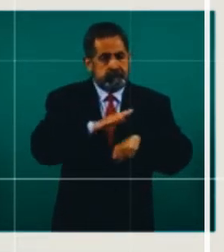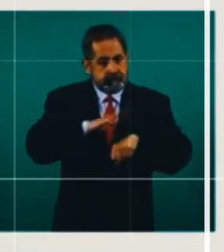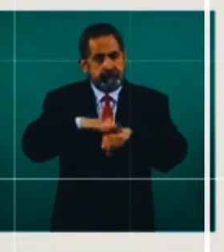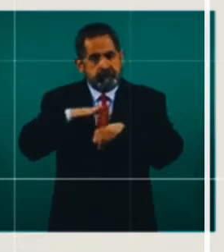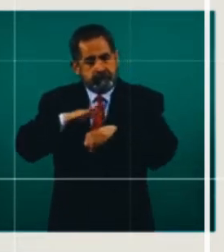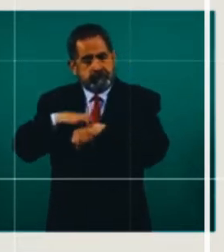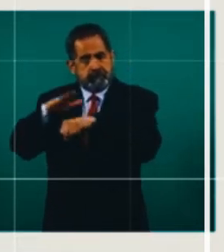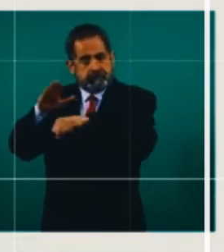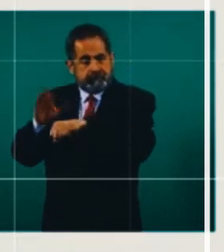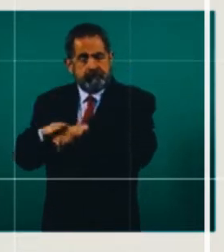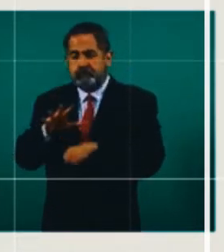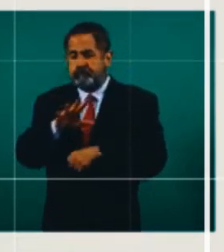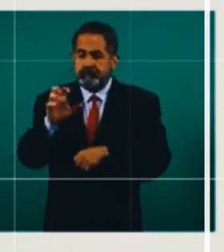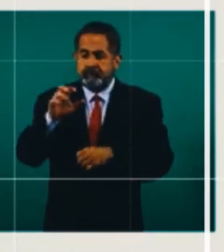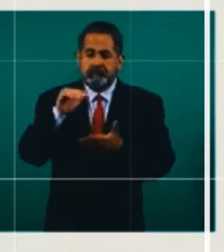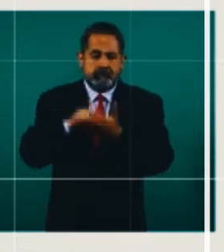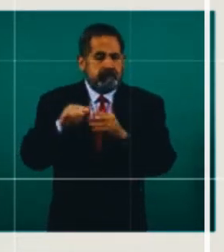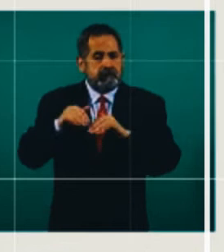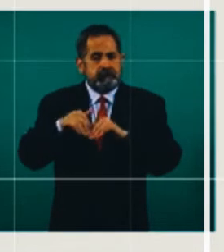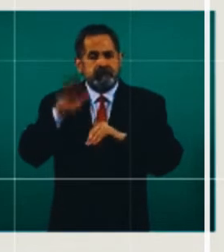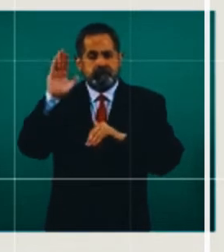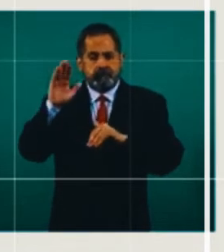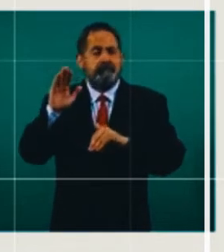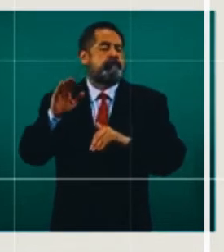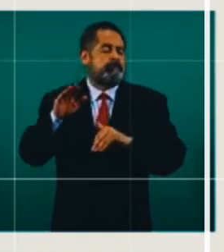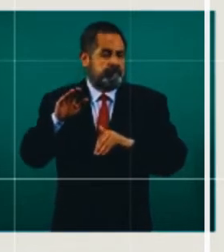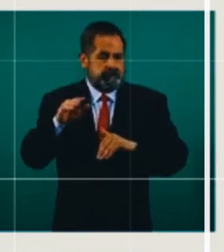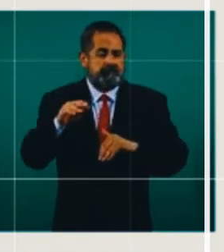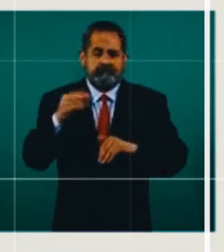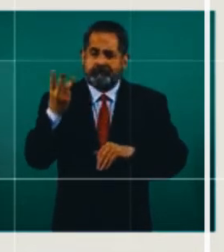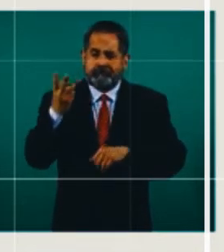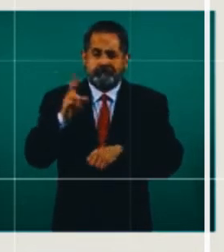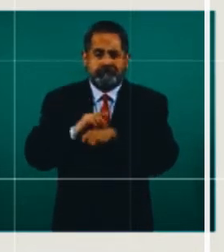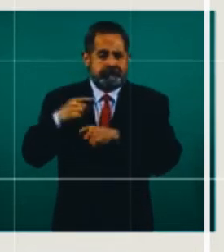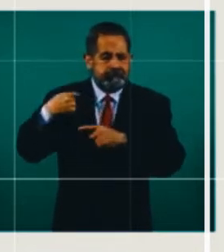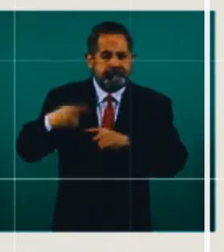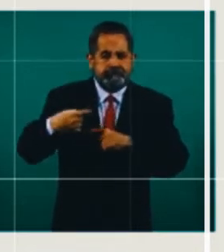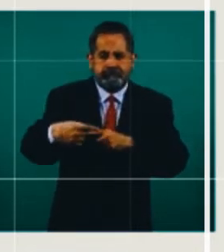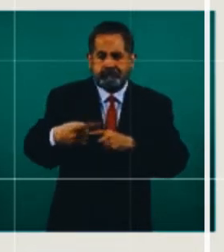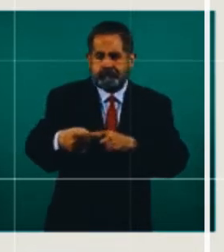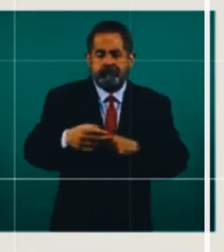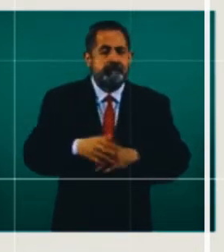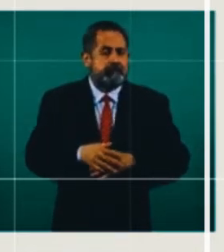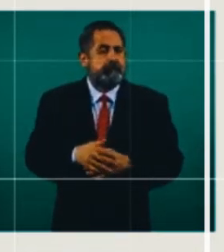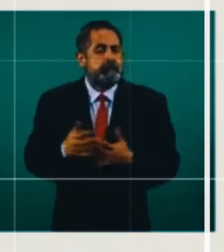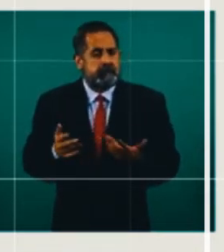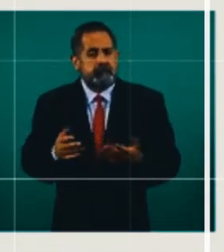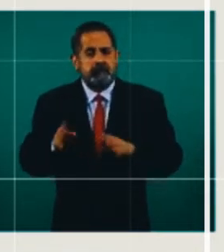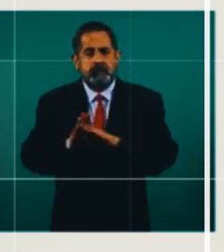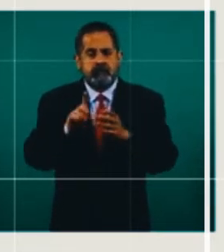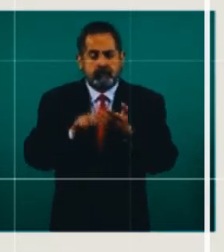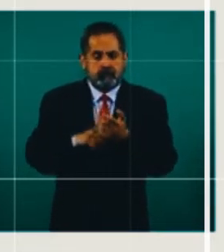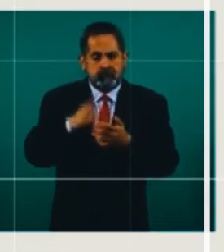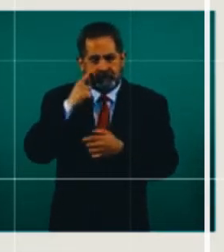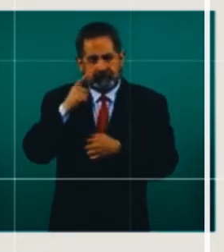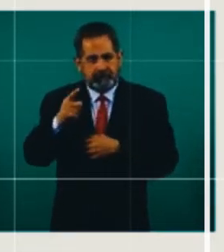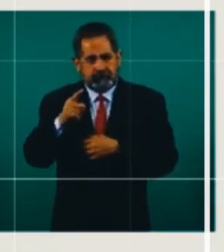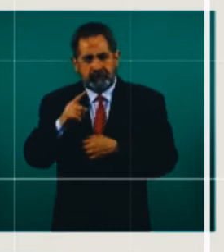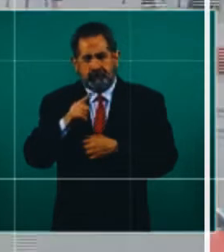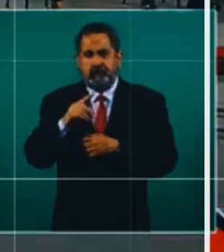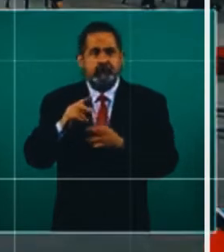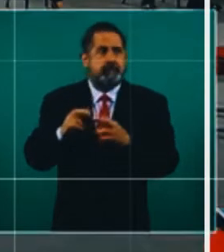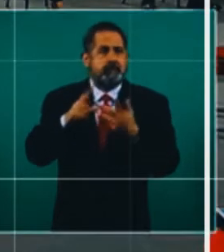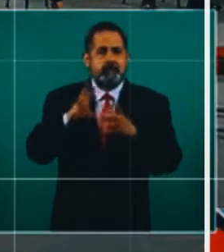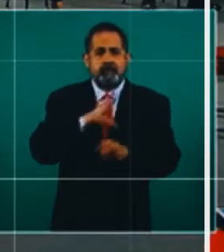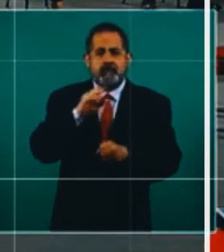estamos vacunando de manera sostenida arriba de 500,000 vacunas, después de haber llegado a nuestra cifra récord hasta el